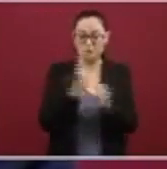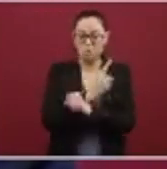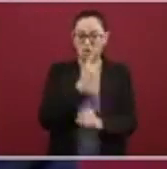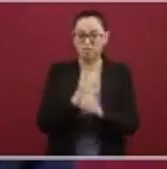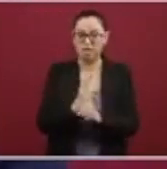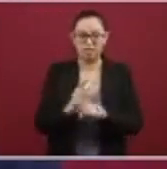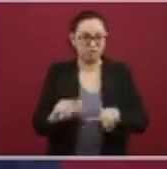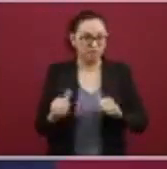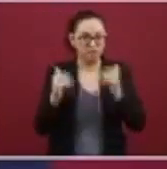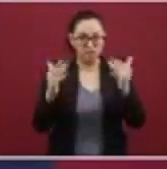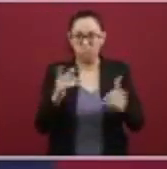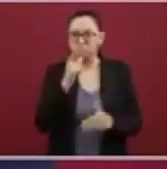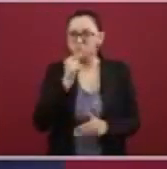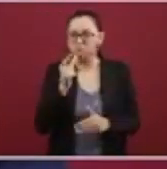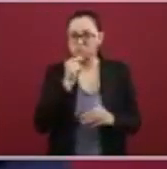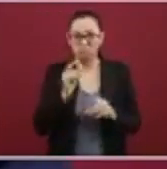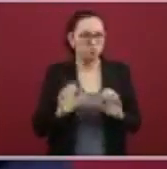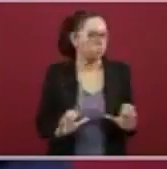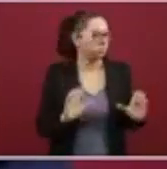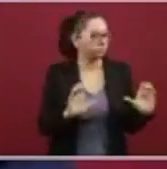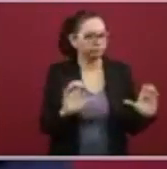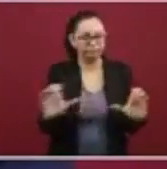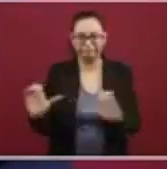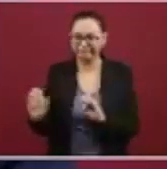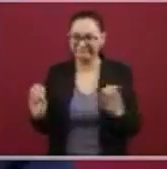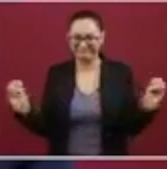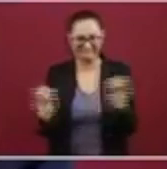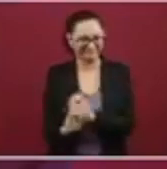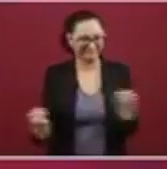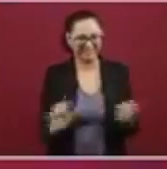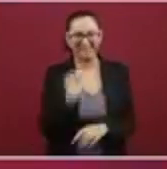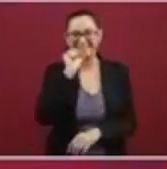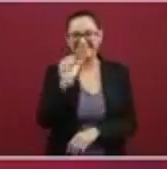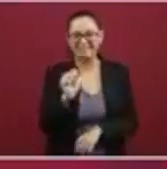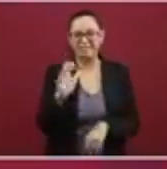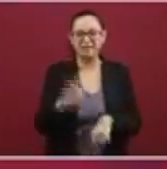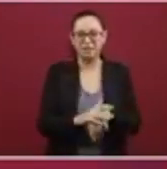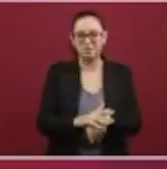pública, el garantizar la seguridad pública, porque